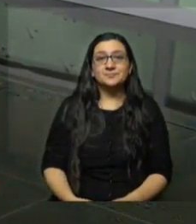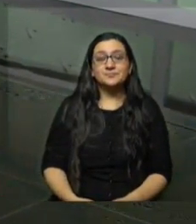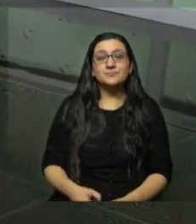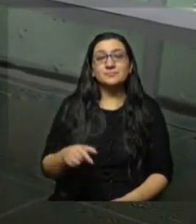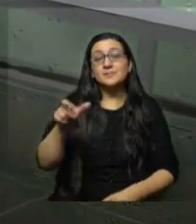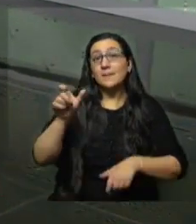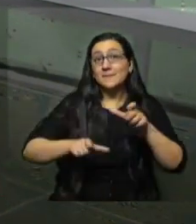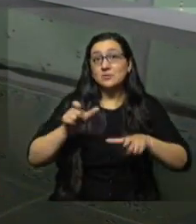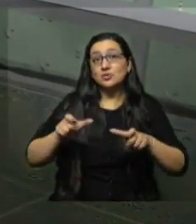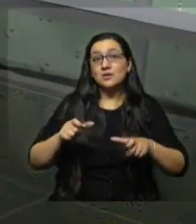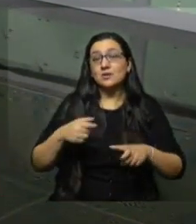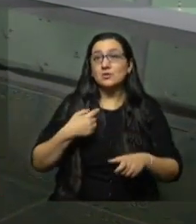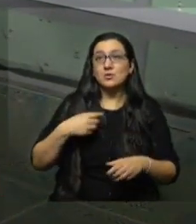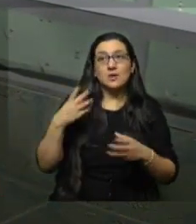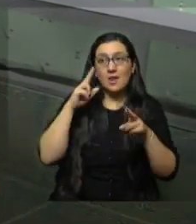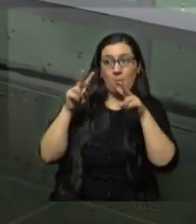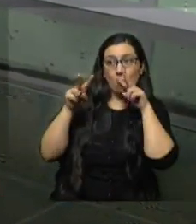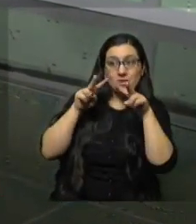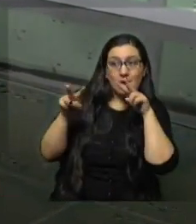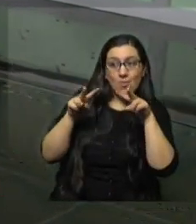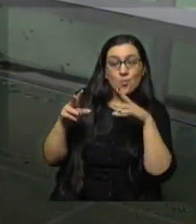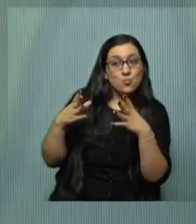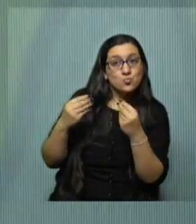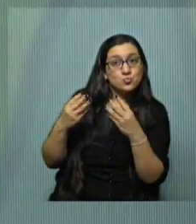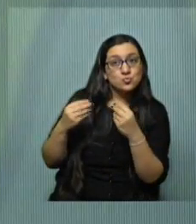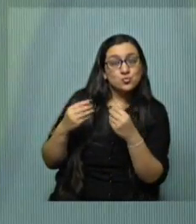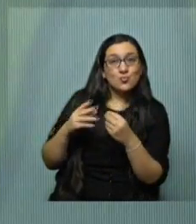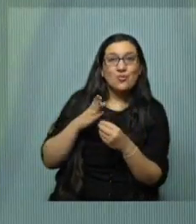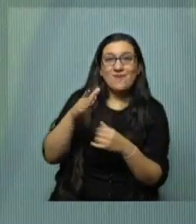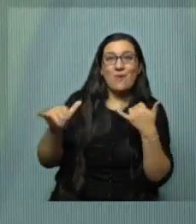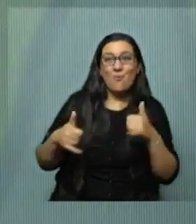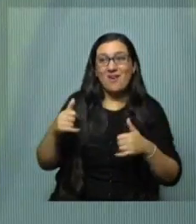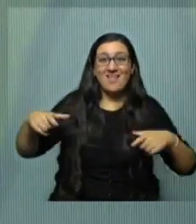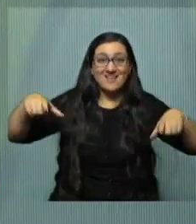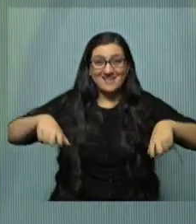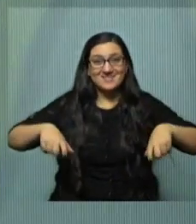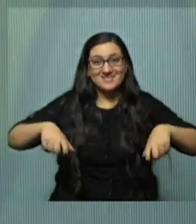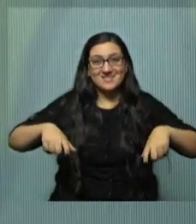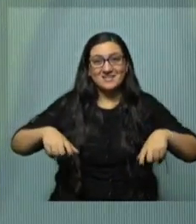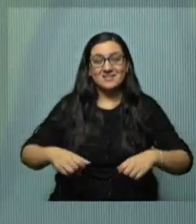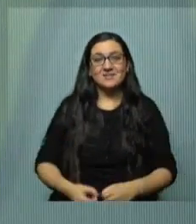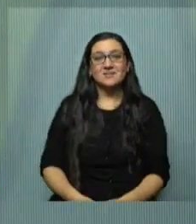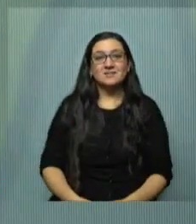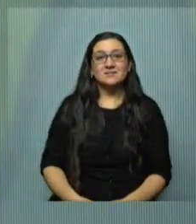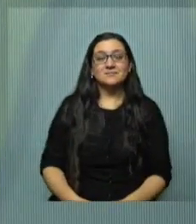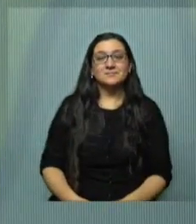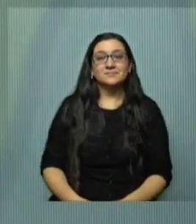gente a la que hemos mirado muchísimo cuando sale a la cancha, ¿no? Entonces hay todas esas cargas de las que